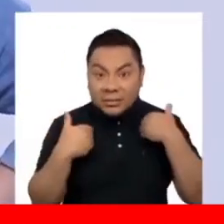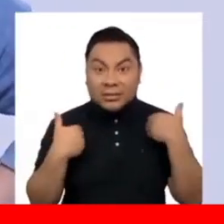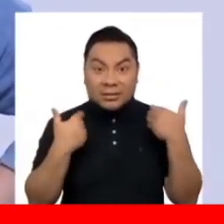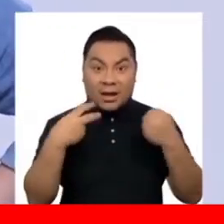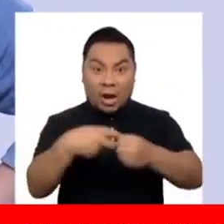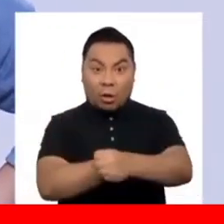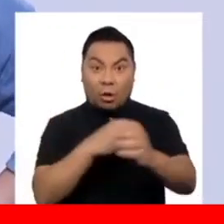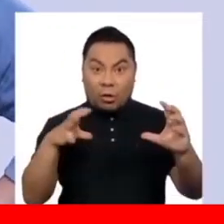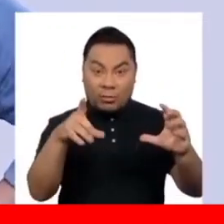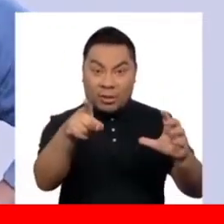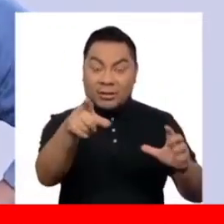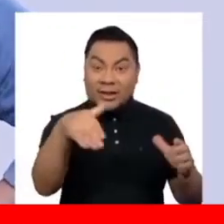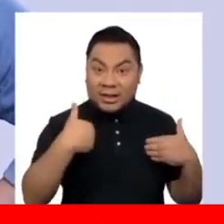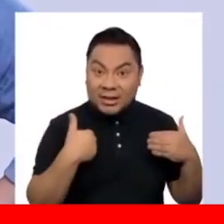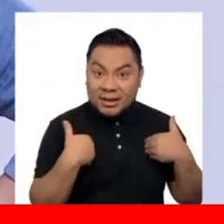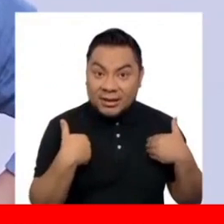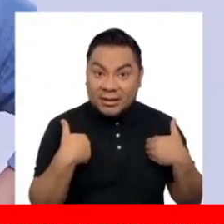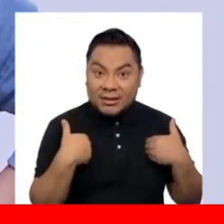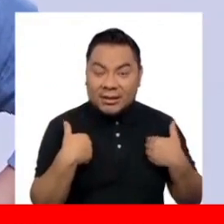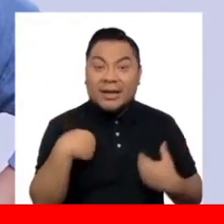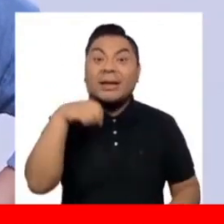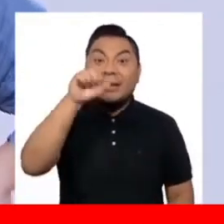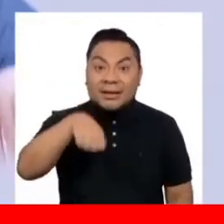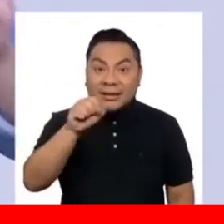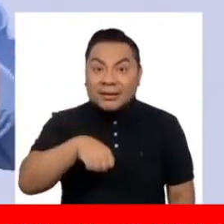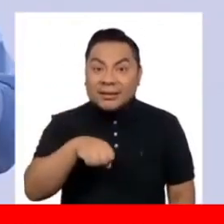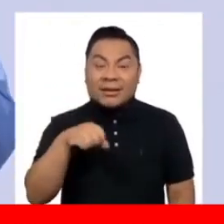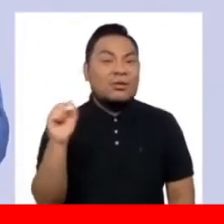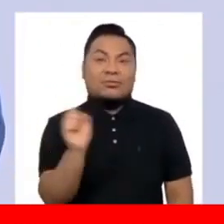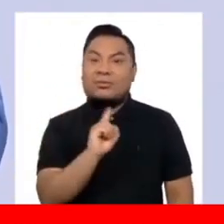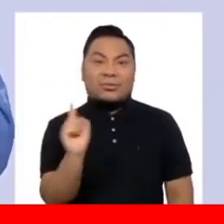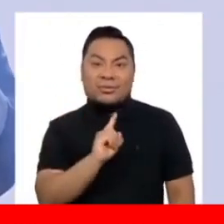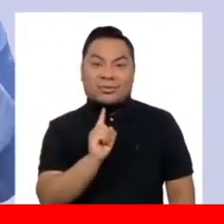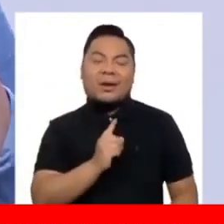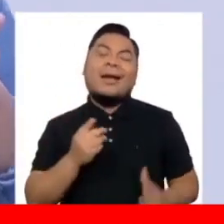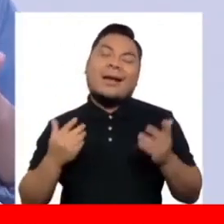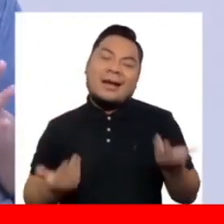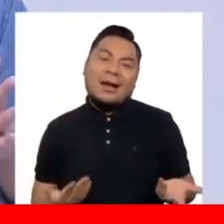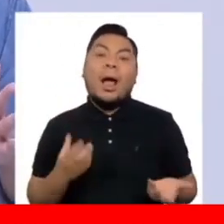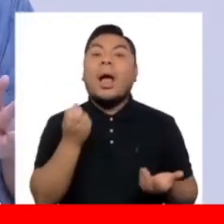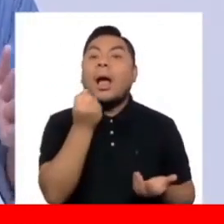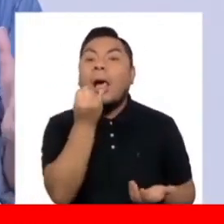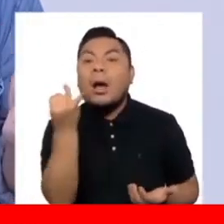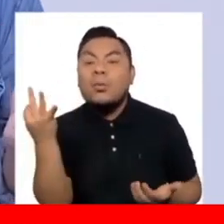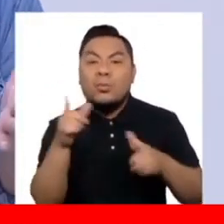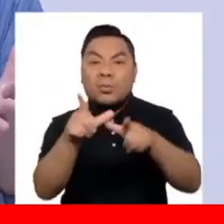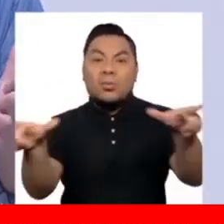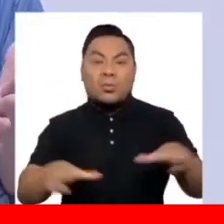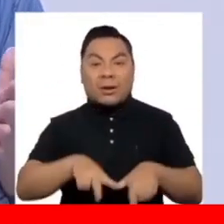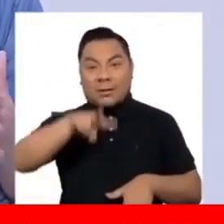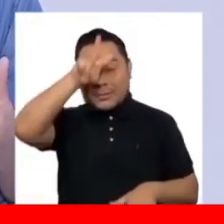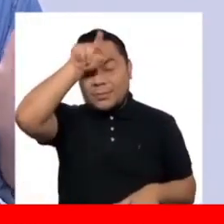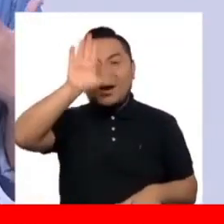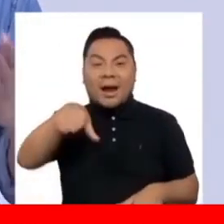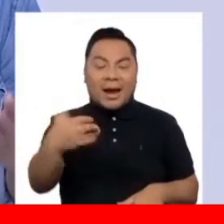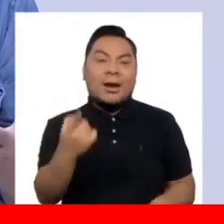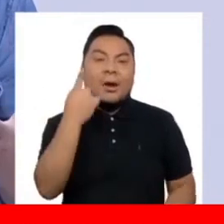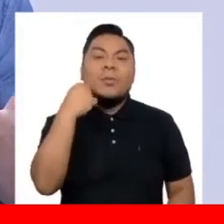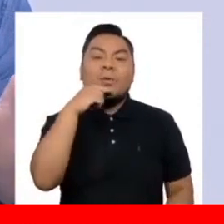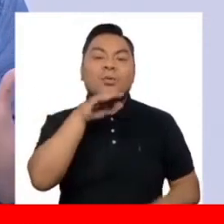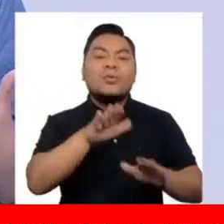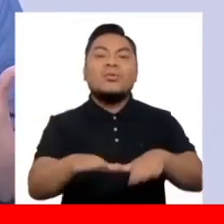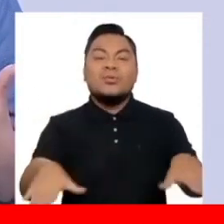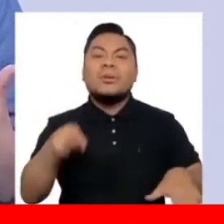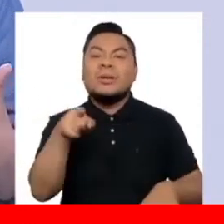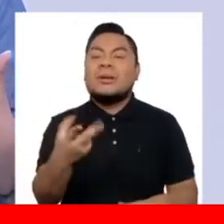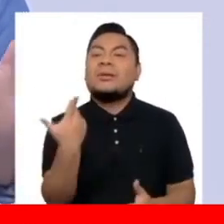oveja? ¿Sí? ¿No? Bueno, en algunas partes del país hay niñas y niños que se encargan